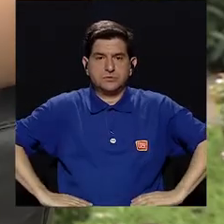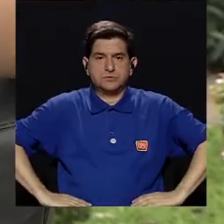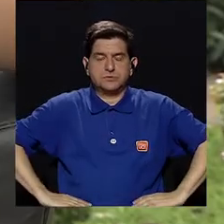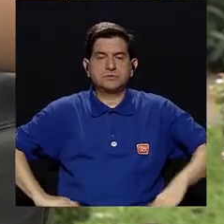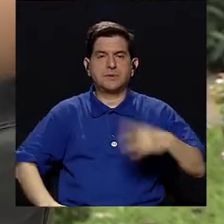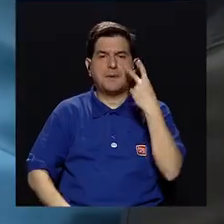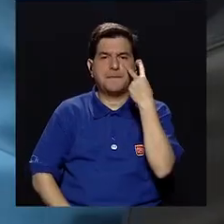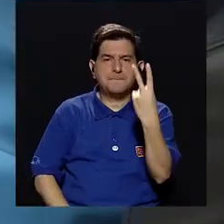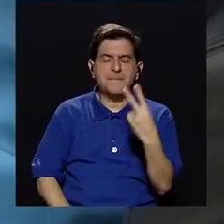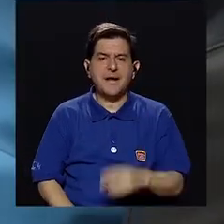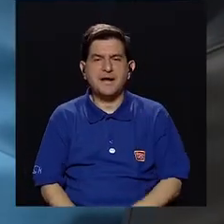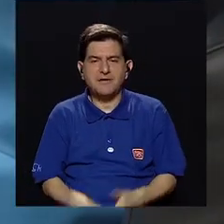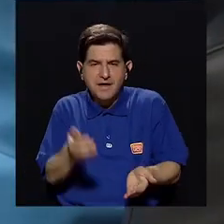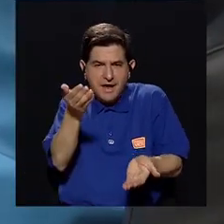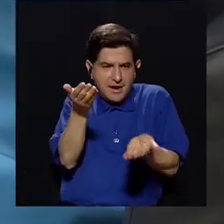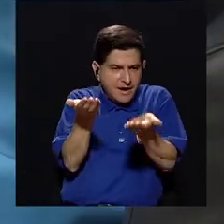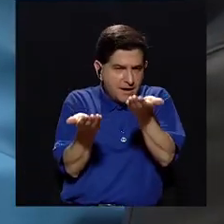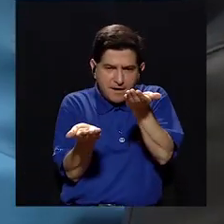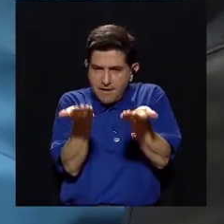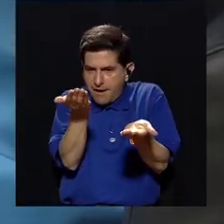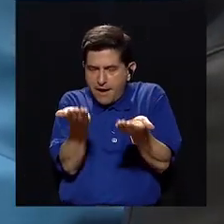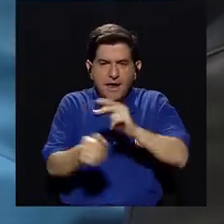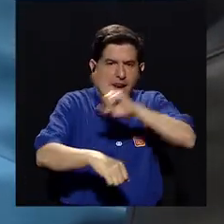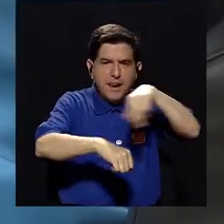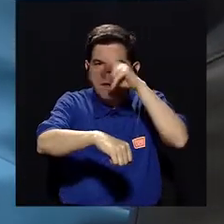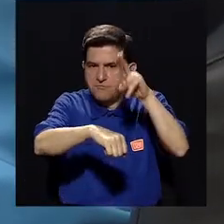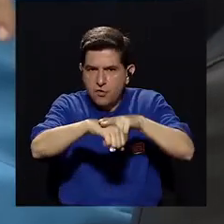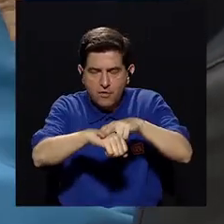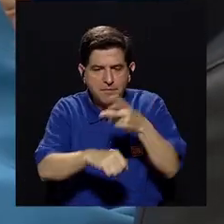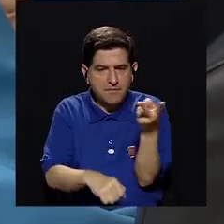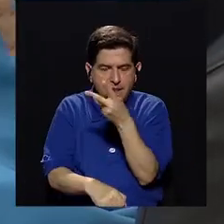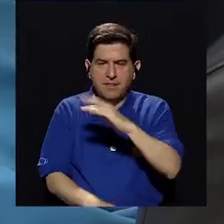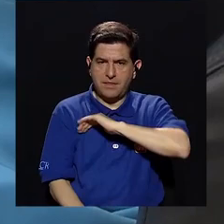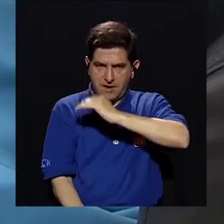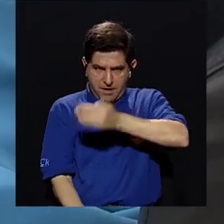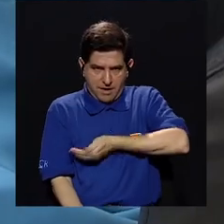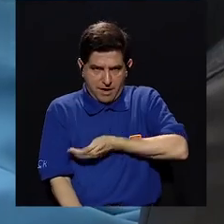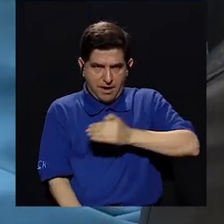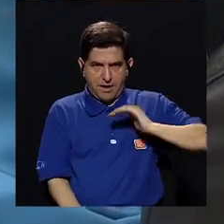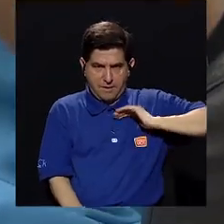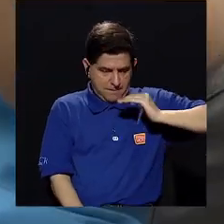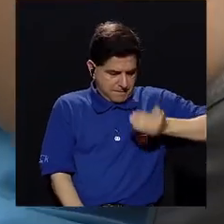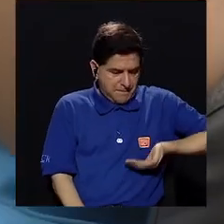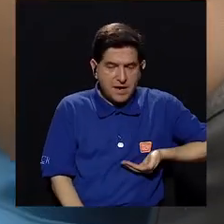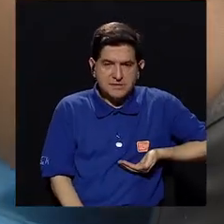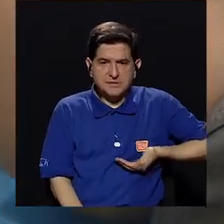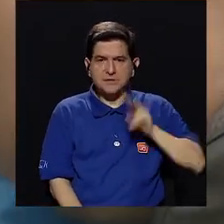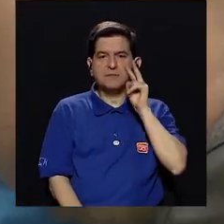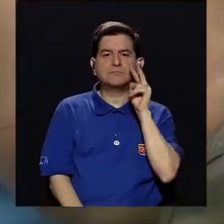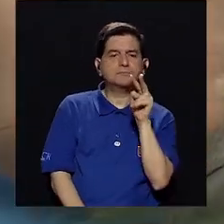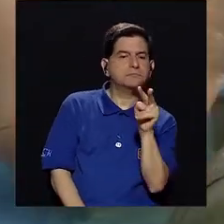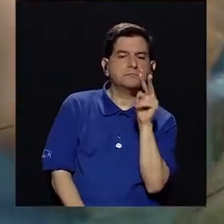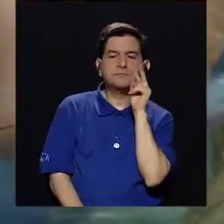están digamos el balance normal de las dos mamás y nos vemos las mamás que vemos